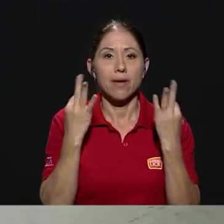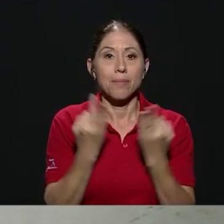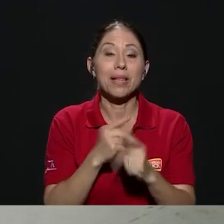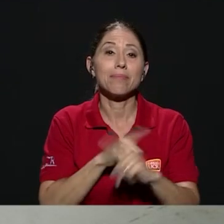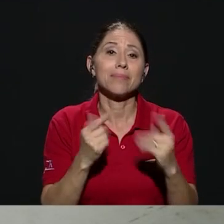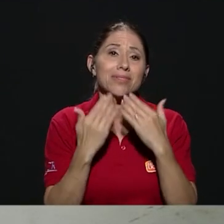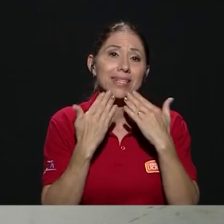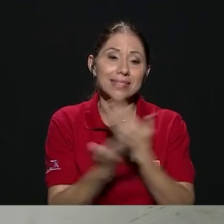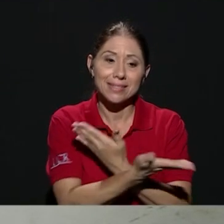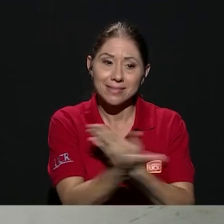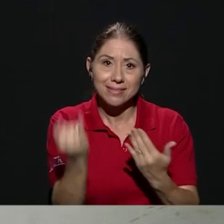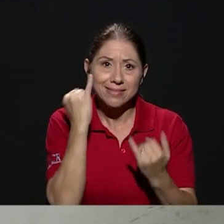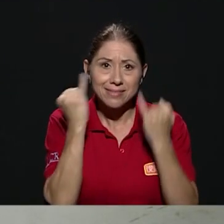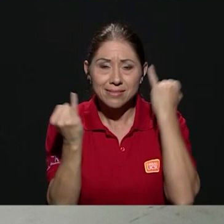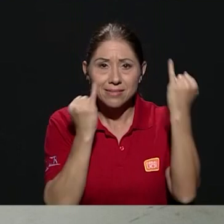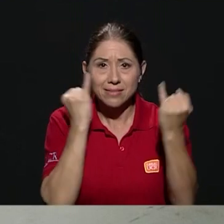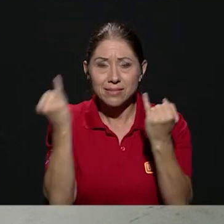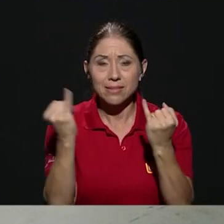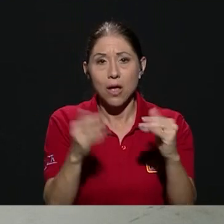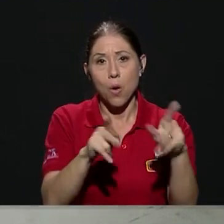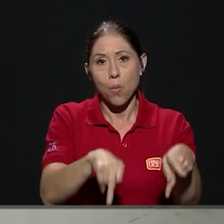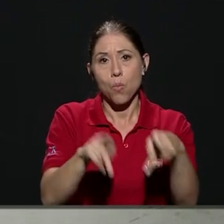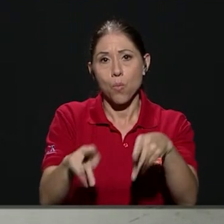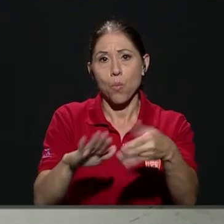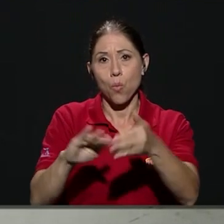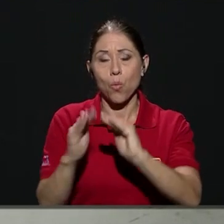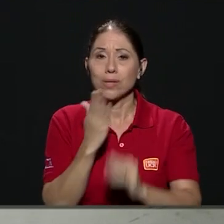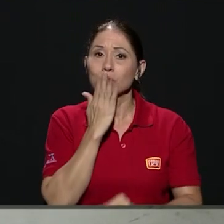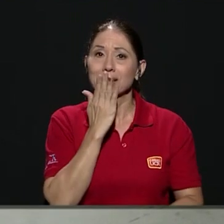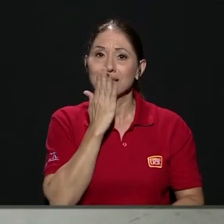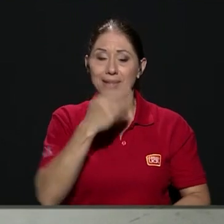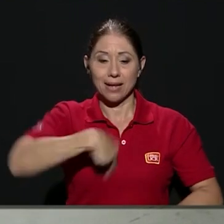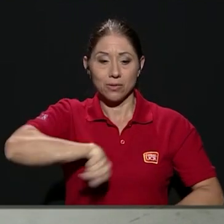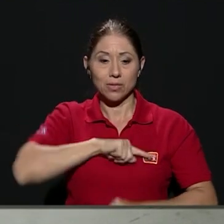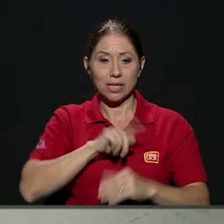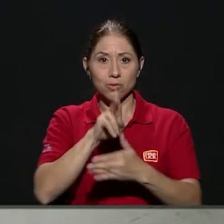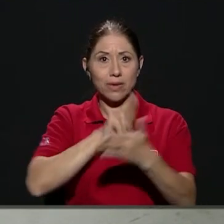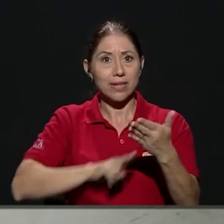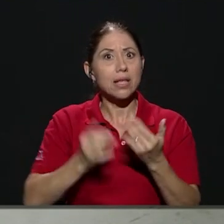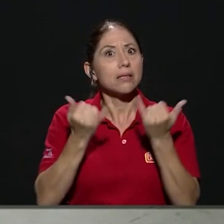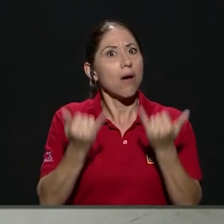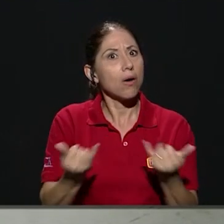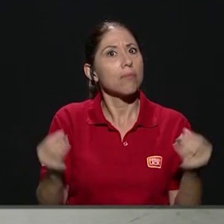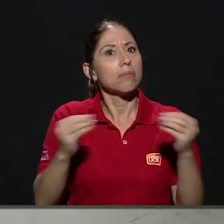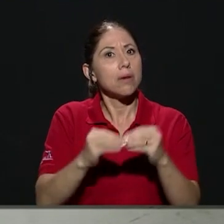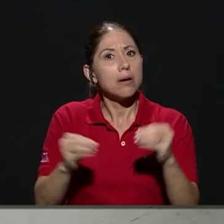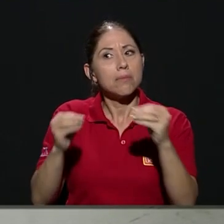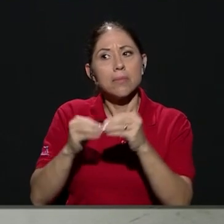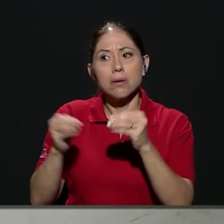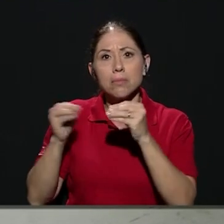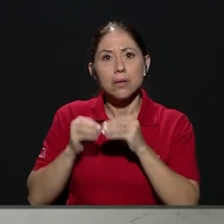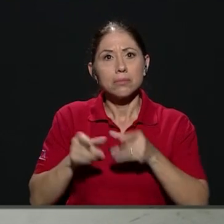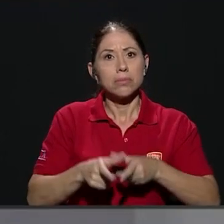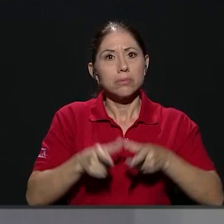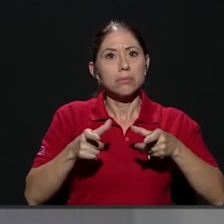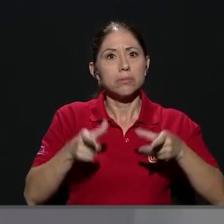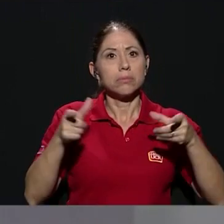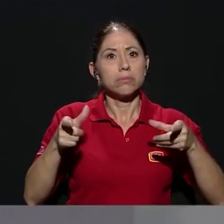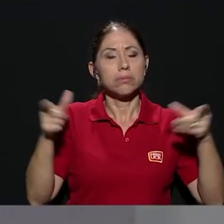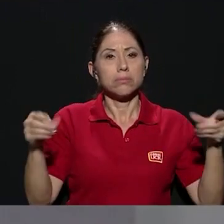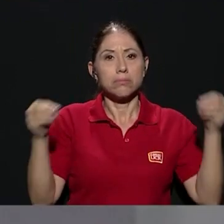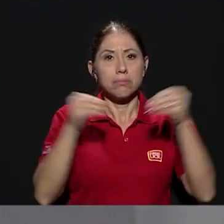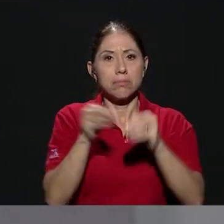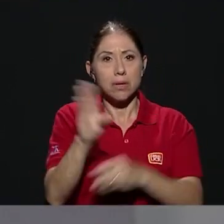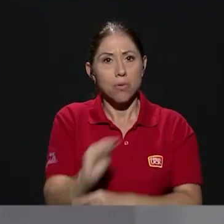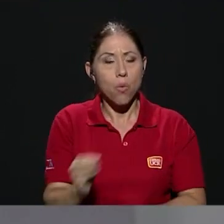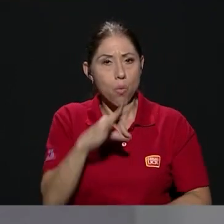iniciativas como estas, pues la población indígena en nuestras universidades va en aumento y pues cada vez más jóvenes se ven beneficiados de